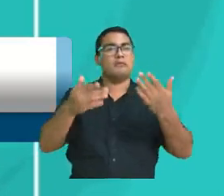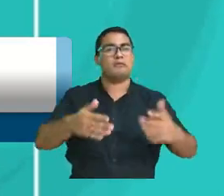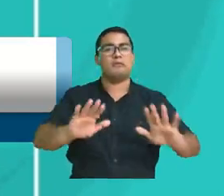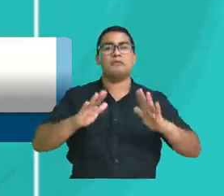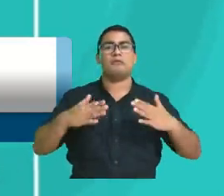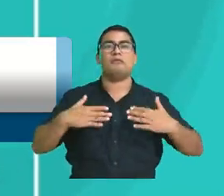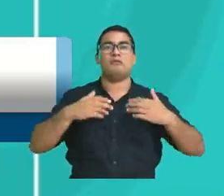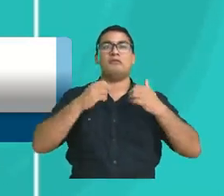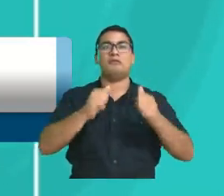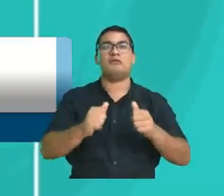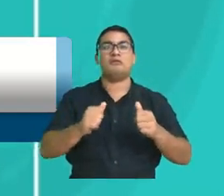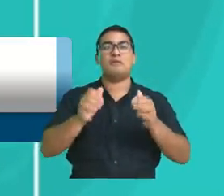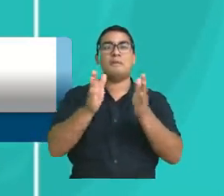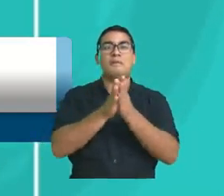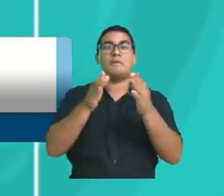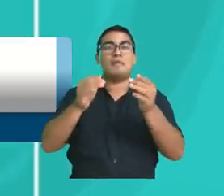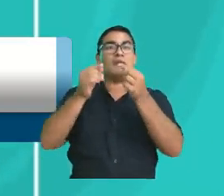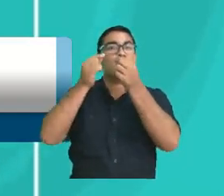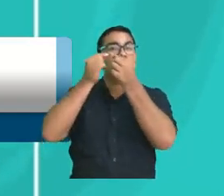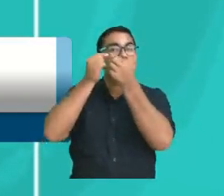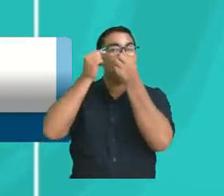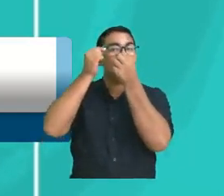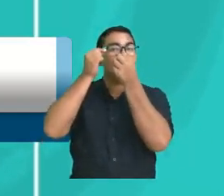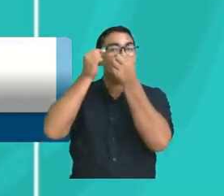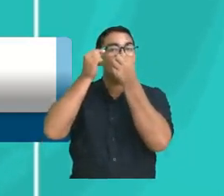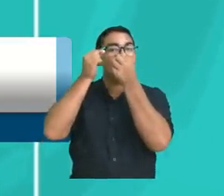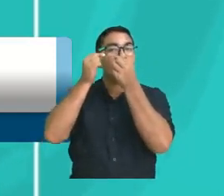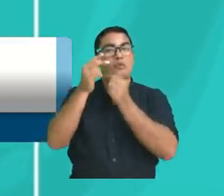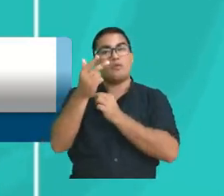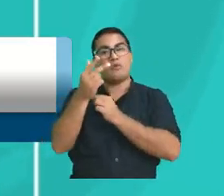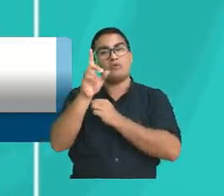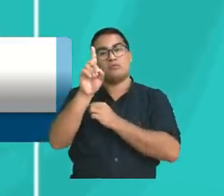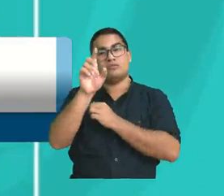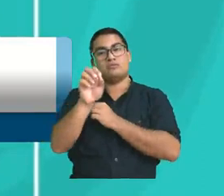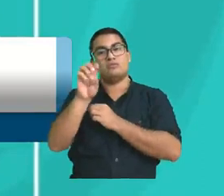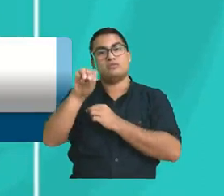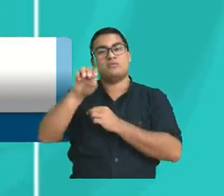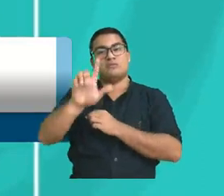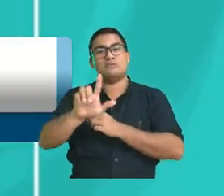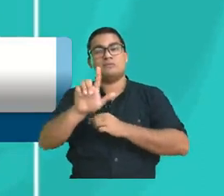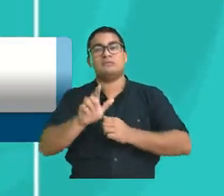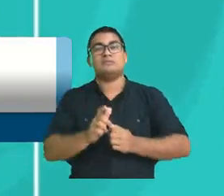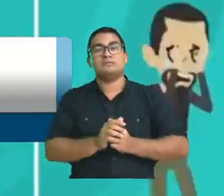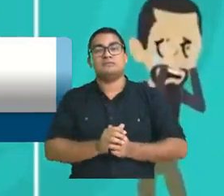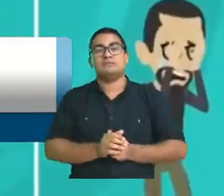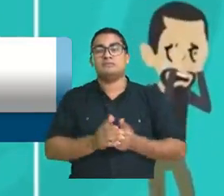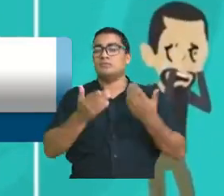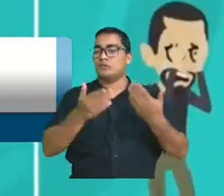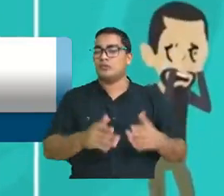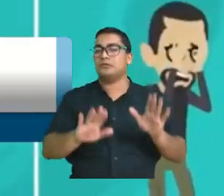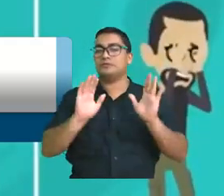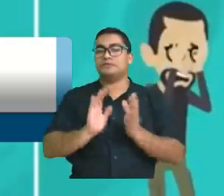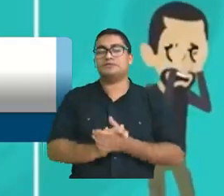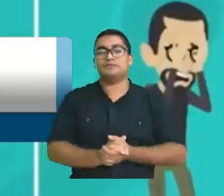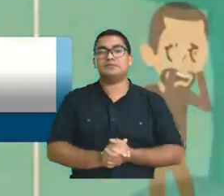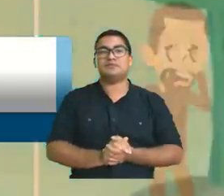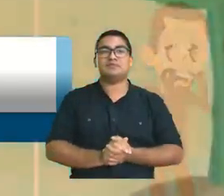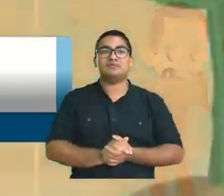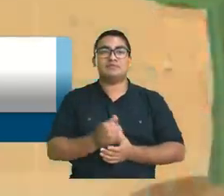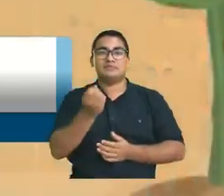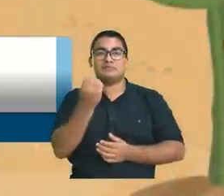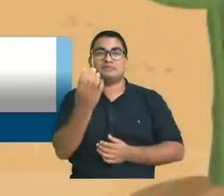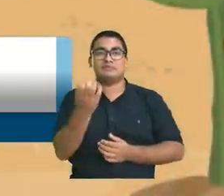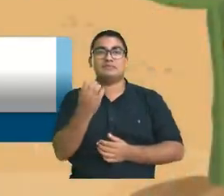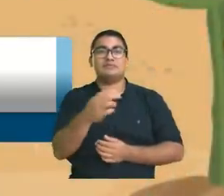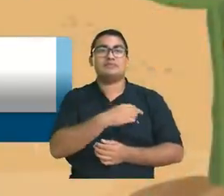la bandita de papel se llega a humidificar hasta de 8 a 10 milímetros. 10 milímetros es lo normal. ¿Eso duele? ¿Eso